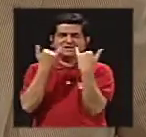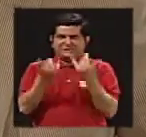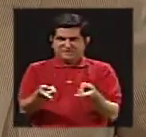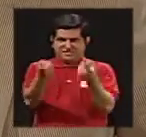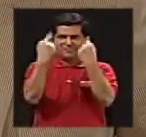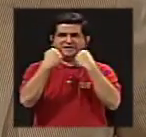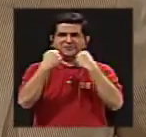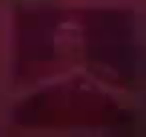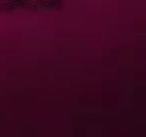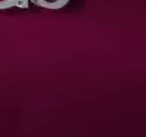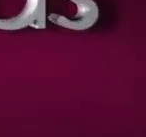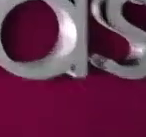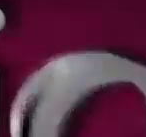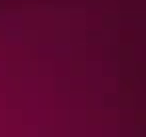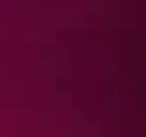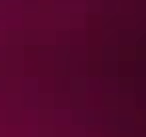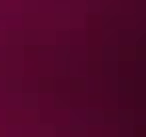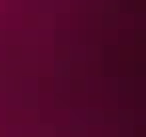ya